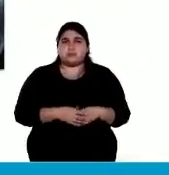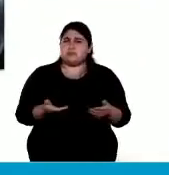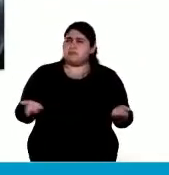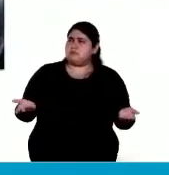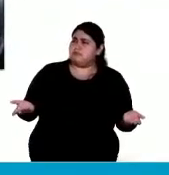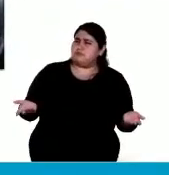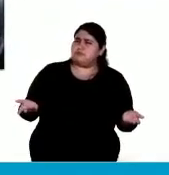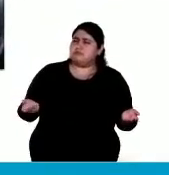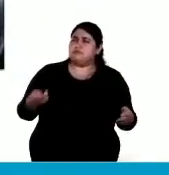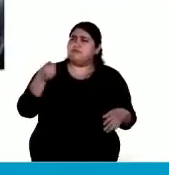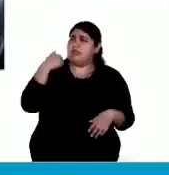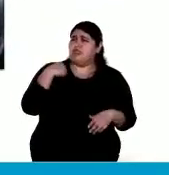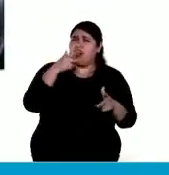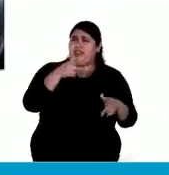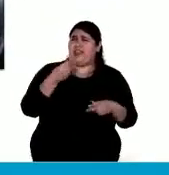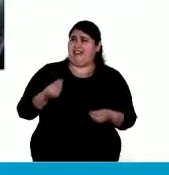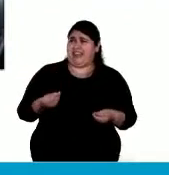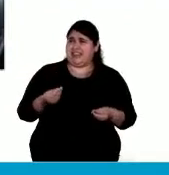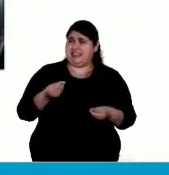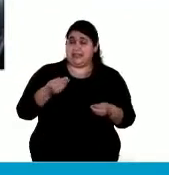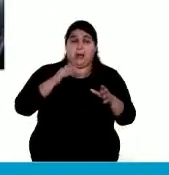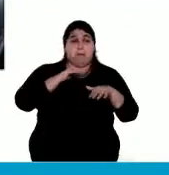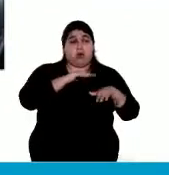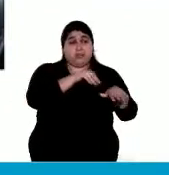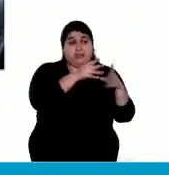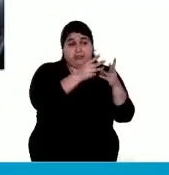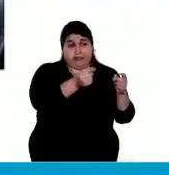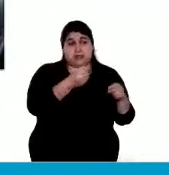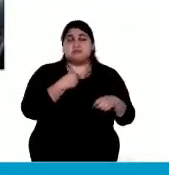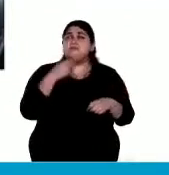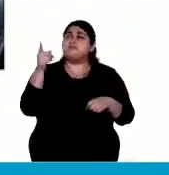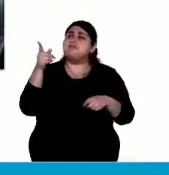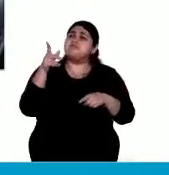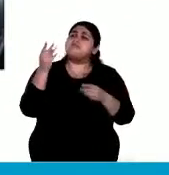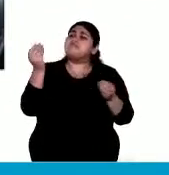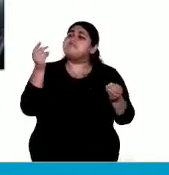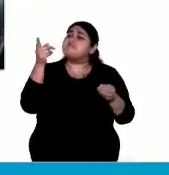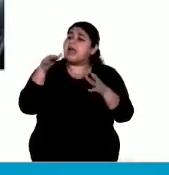Bernie después de esa protesta con esos policías?